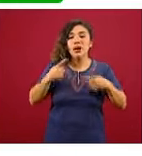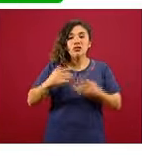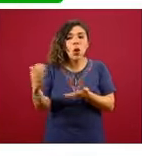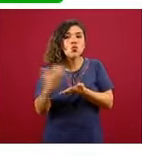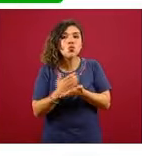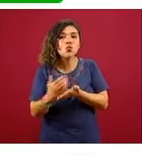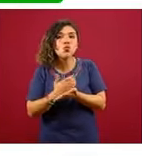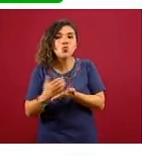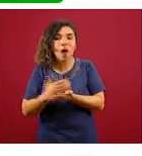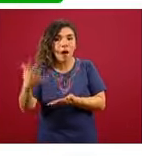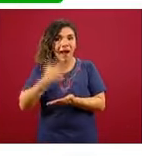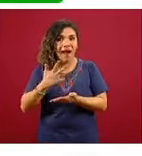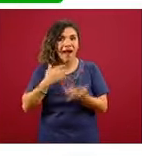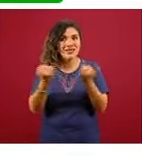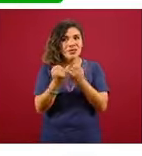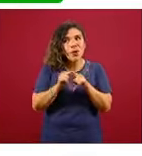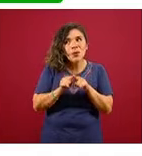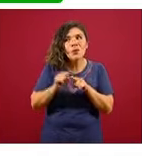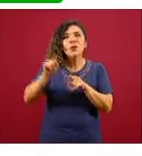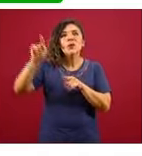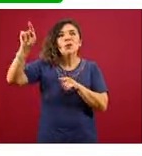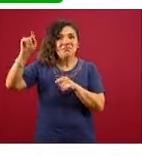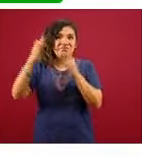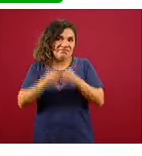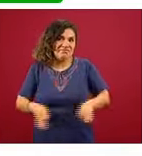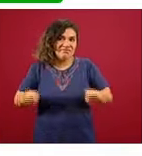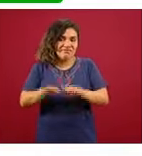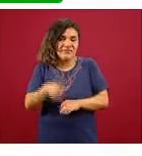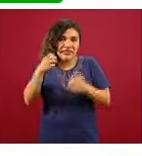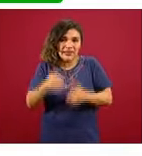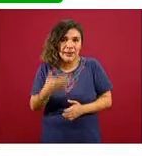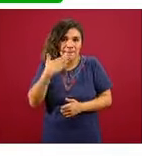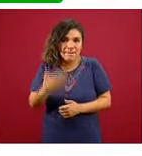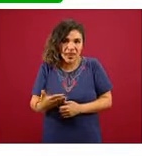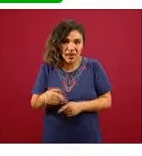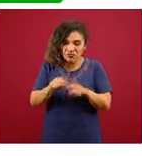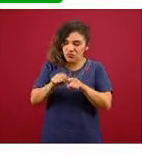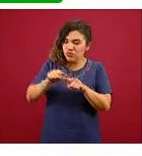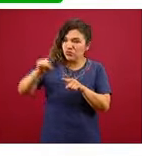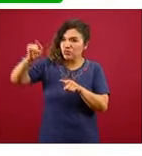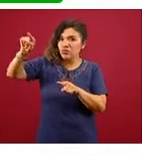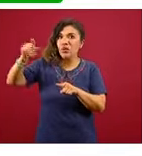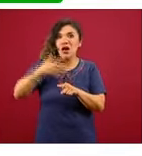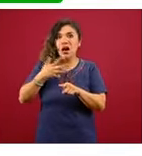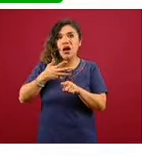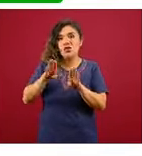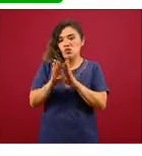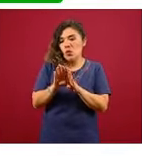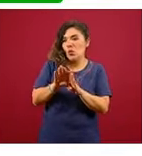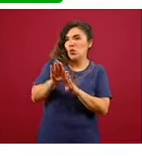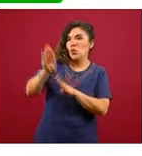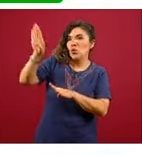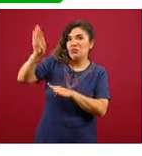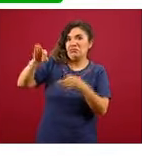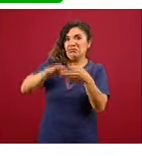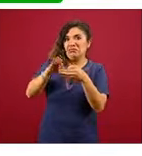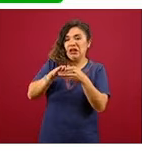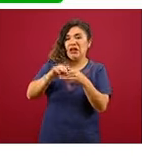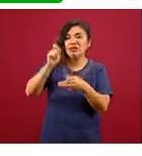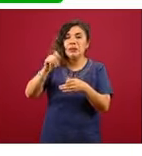se han recuperado también es una pendiente importante, bastante yendo hacia lo vertical. Es un